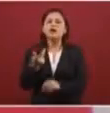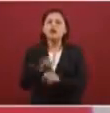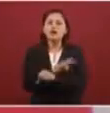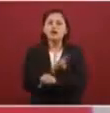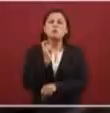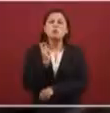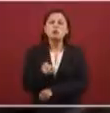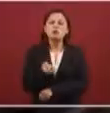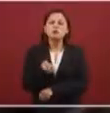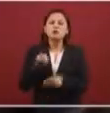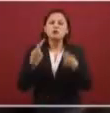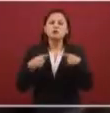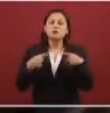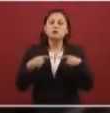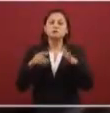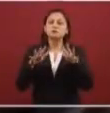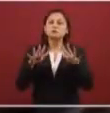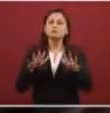inmovilismo,